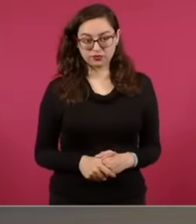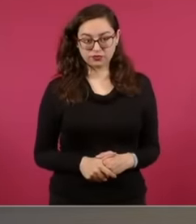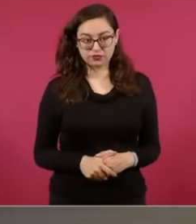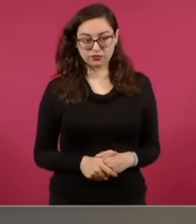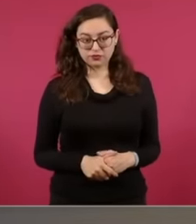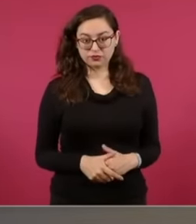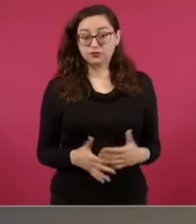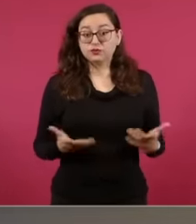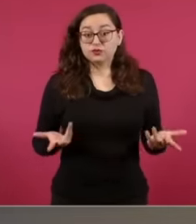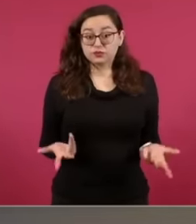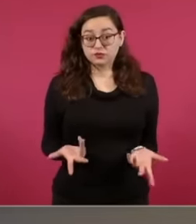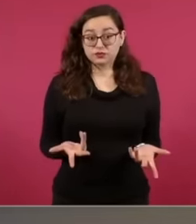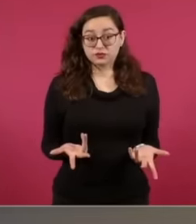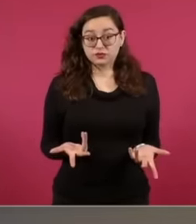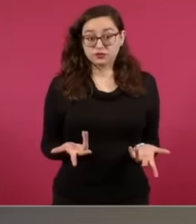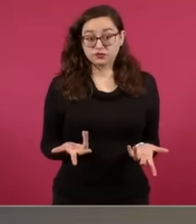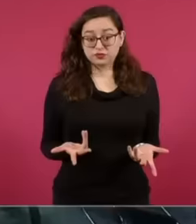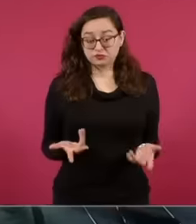Entonces, esto